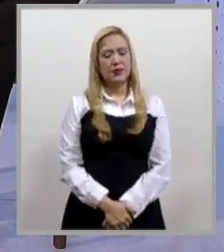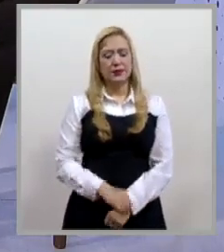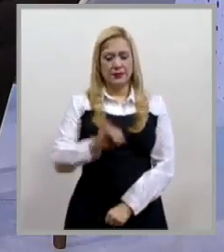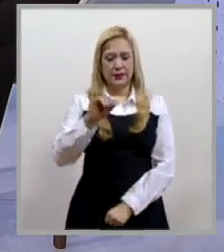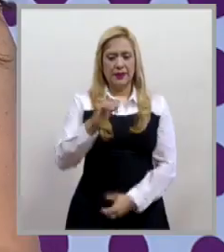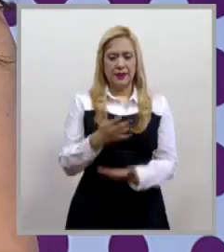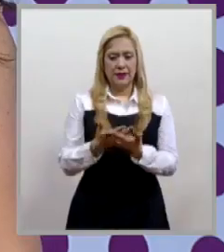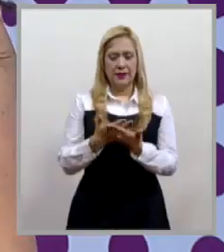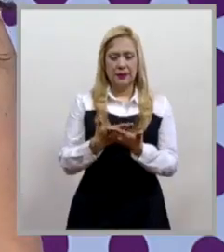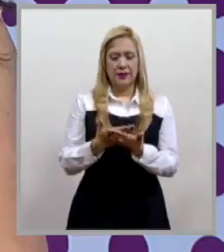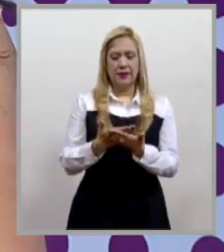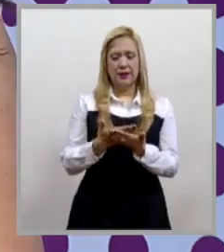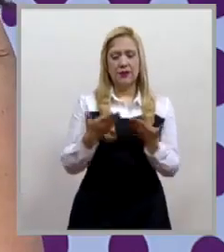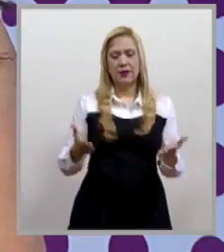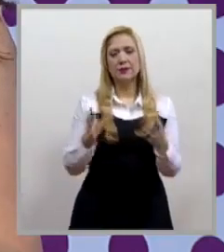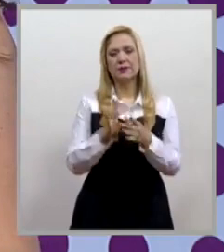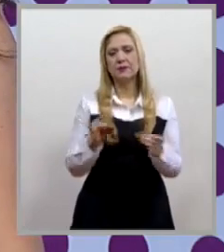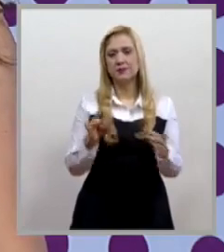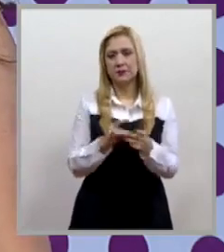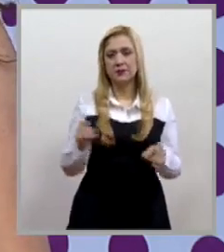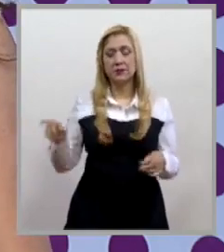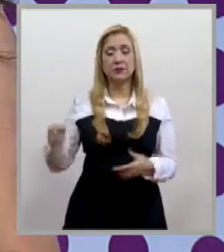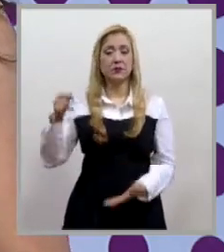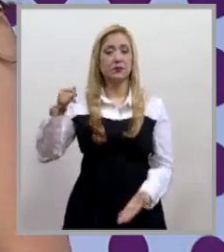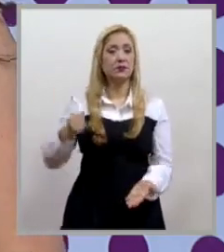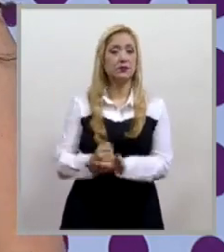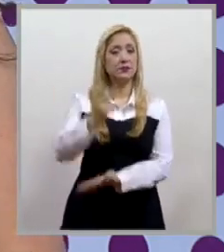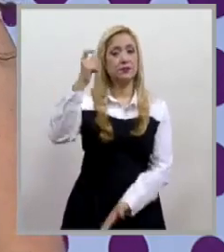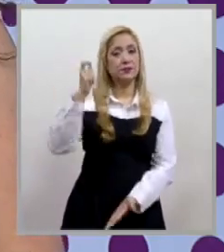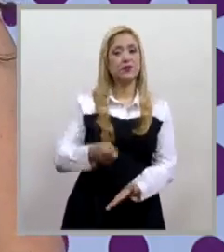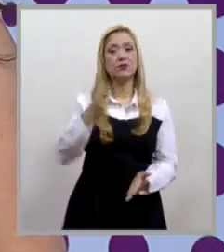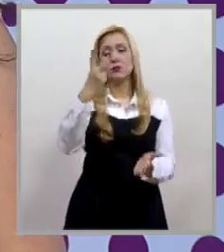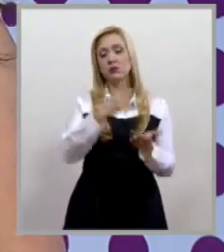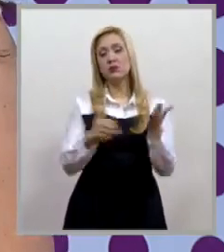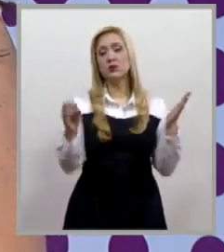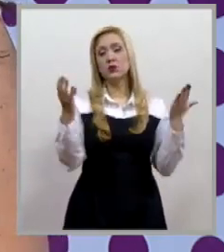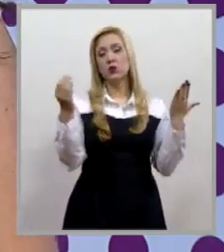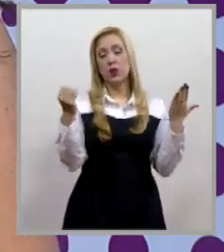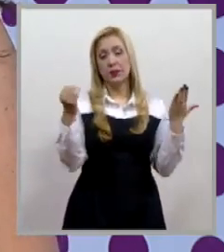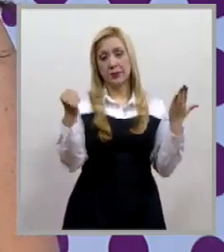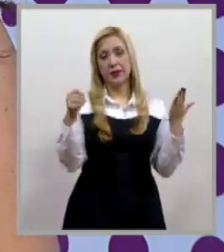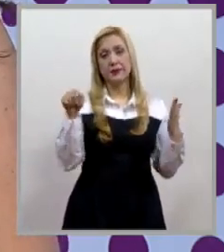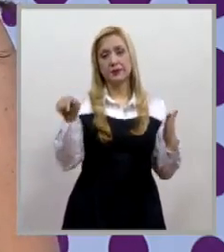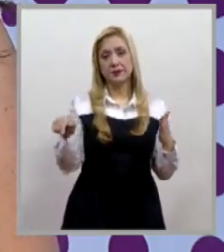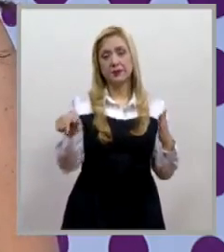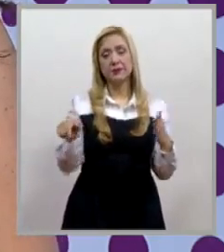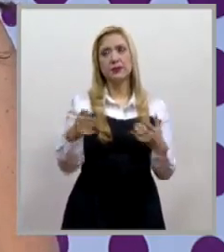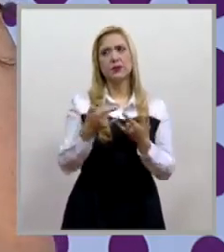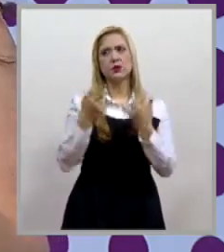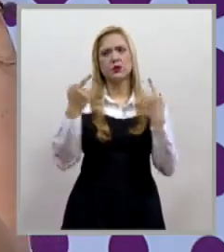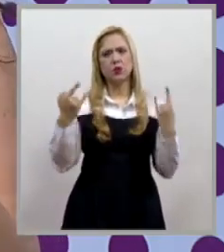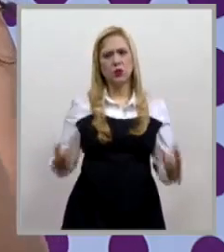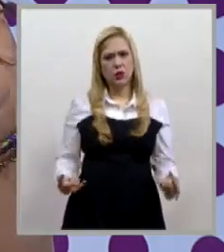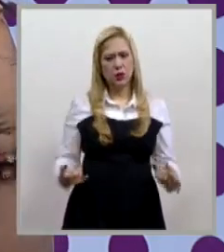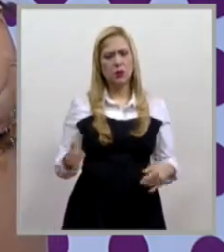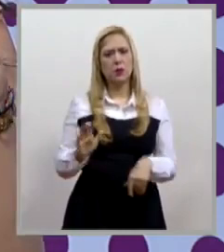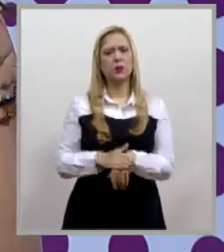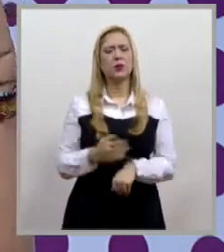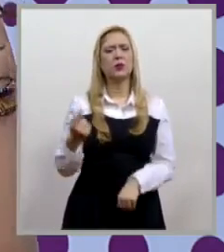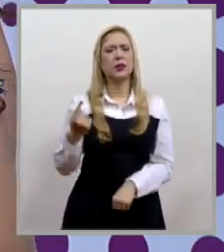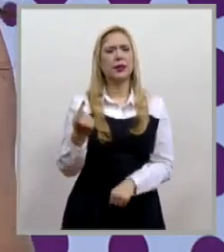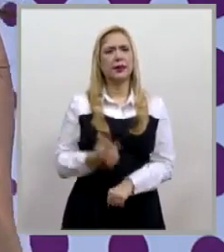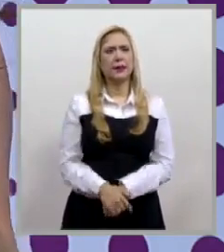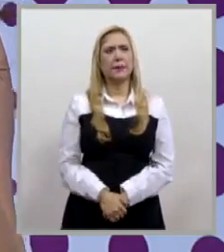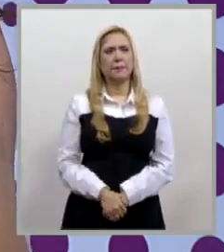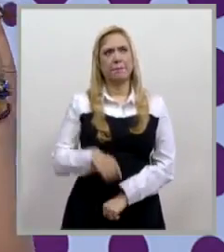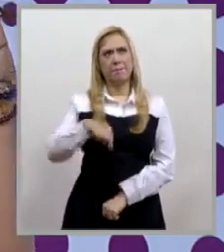de Campo Algodonero es una sentencia de noviembre de 2009. Es una sentencia